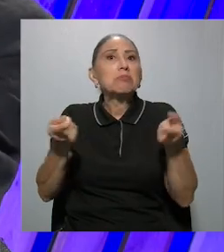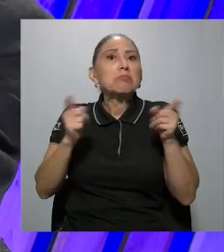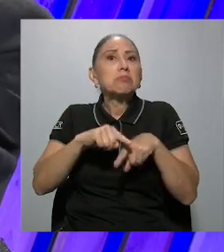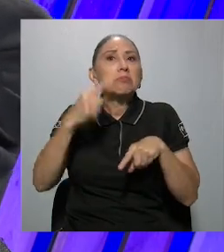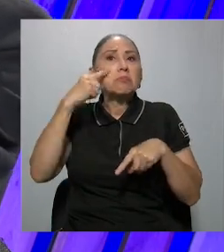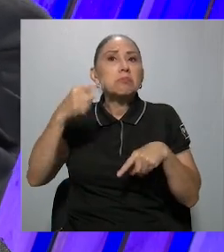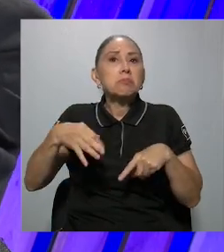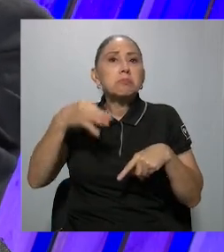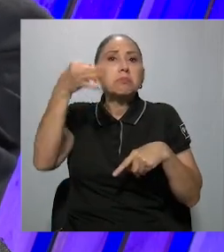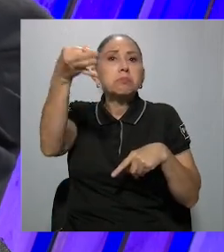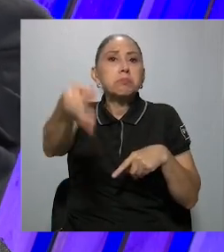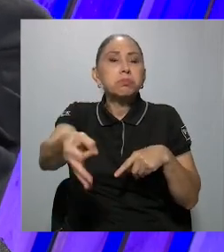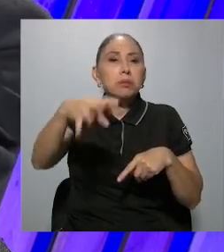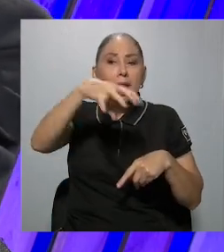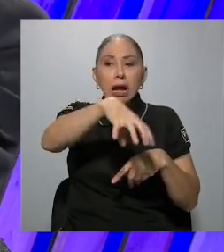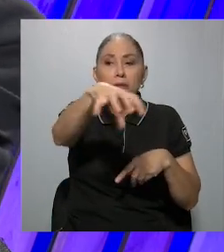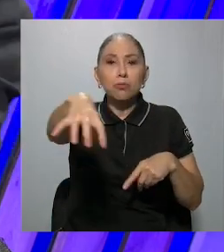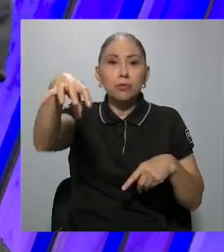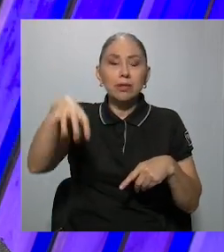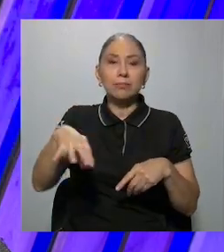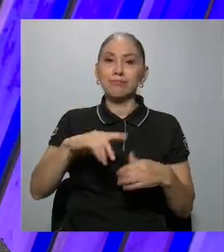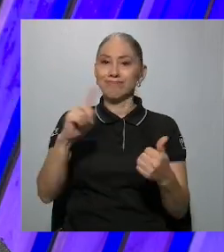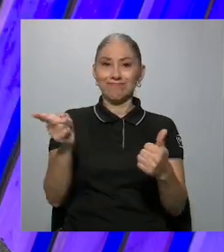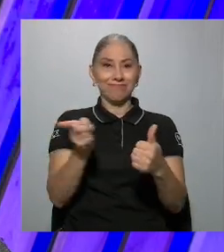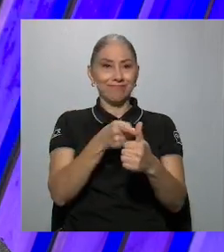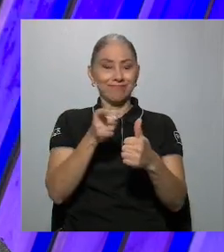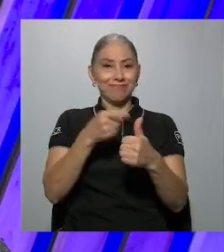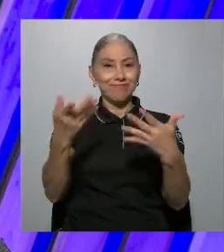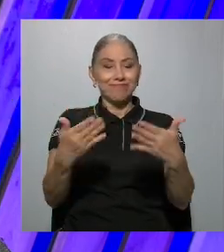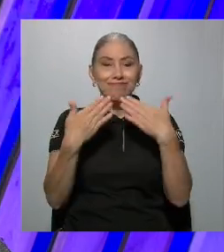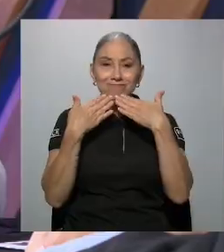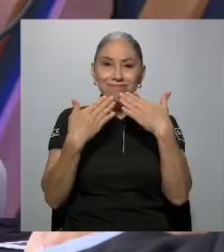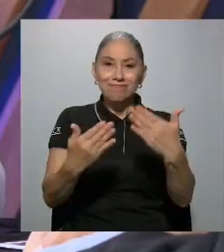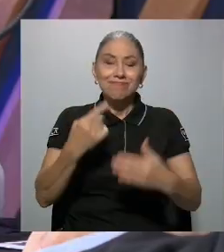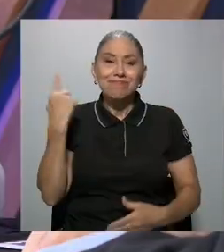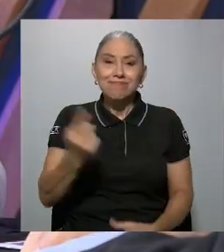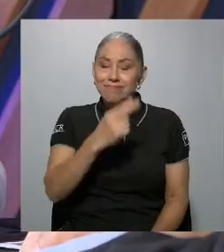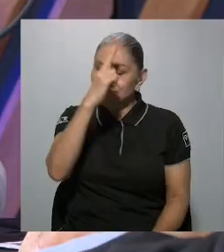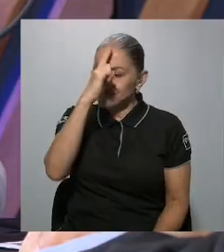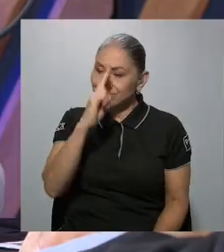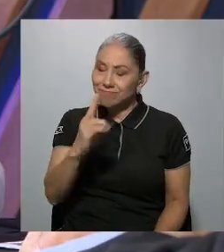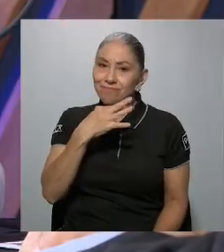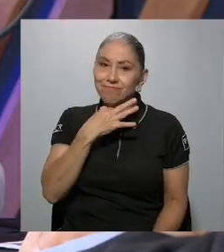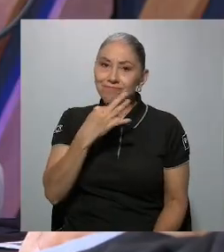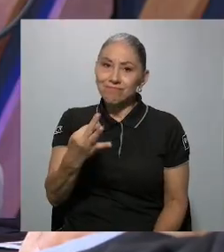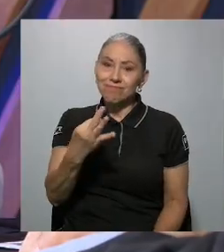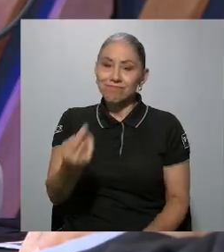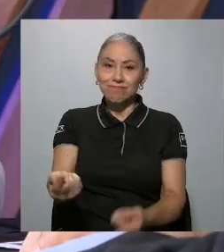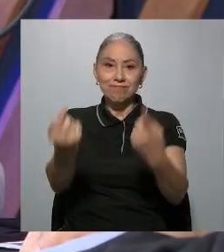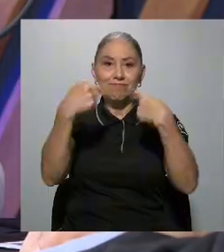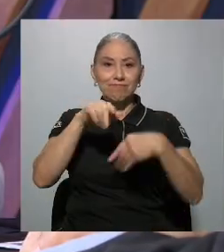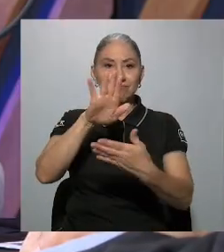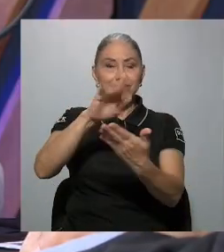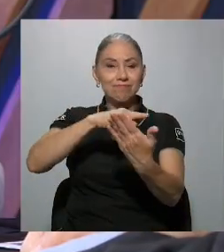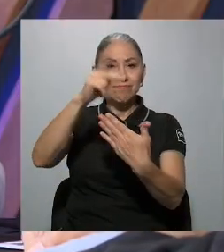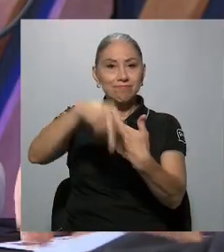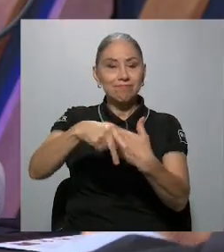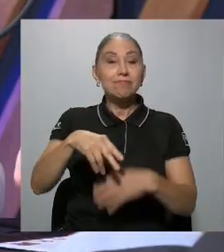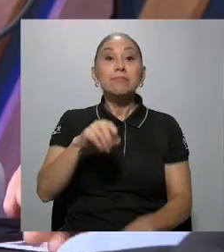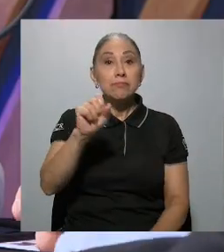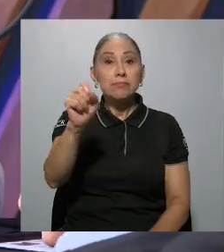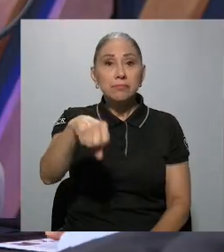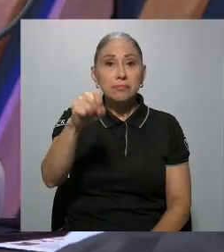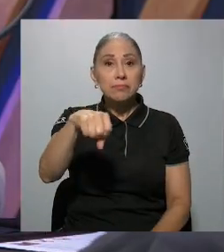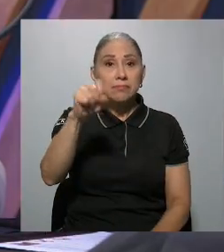y la prospección cantonal. Bueno, primero que nada, don Juan, muchísimas gracias. Siempre es un honor y un placer estar en